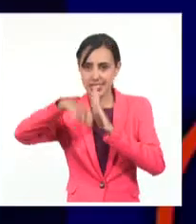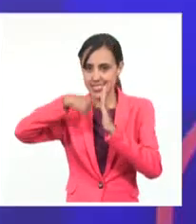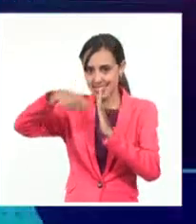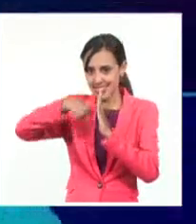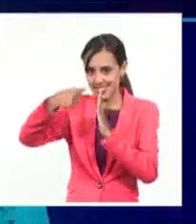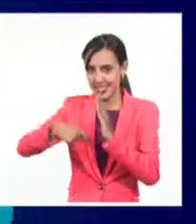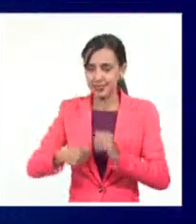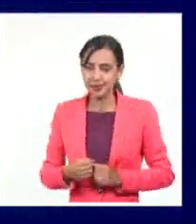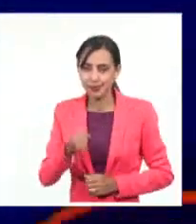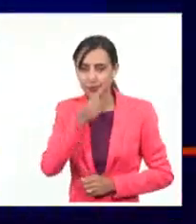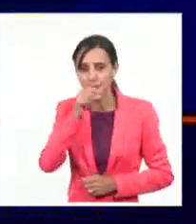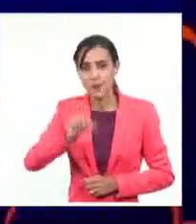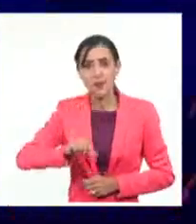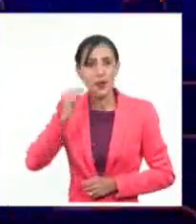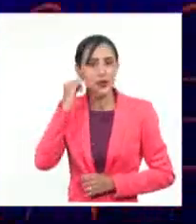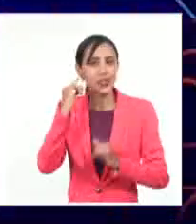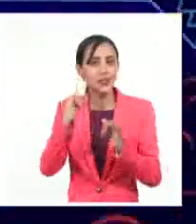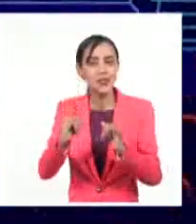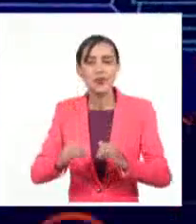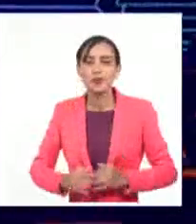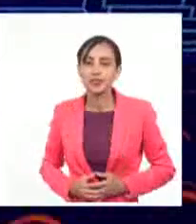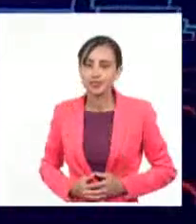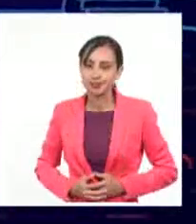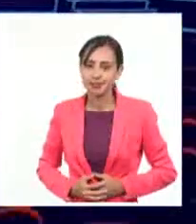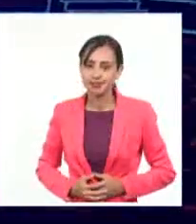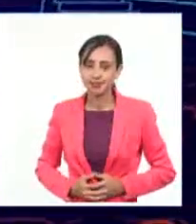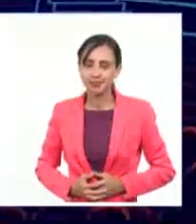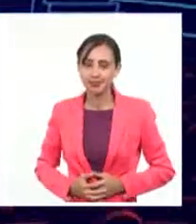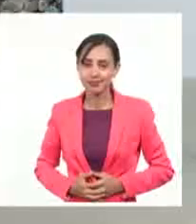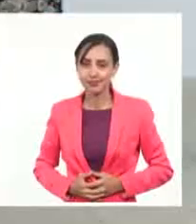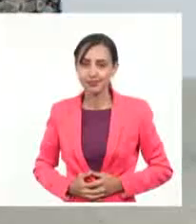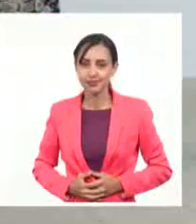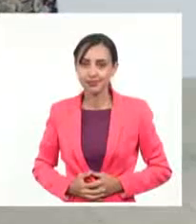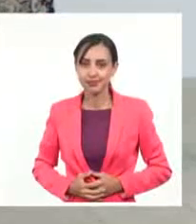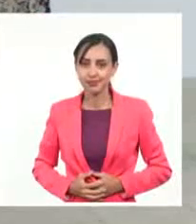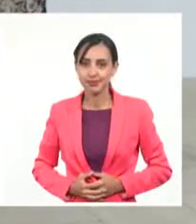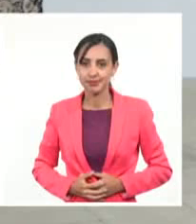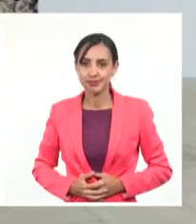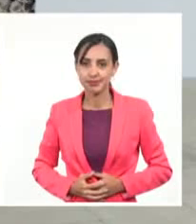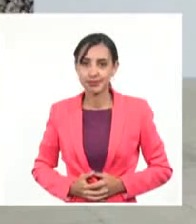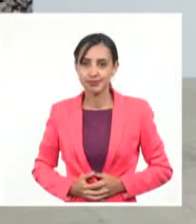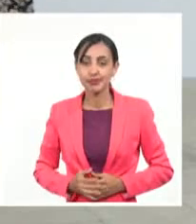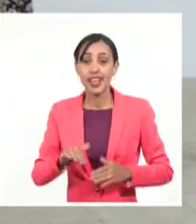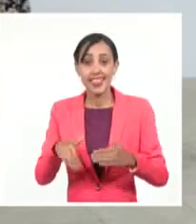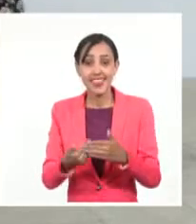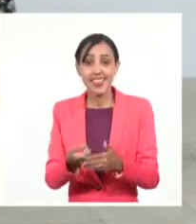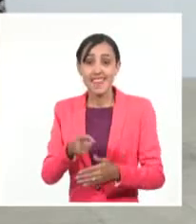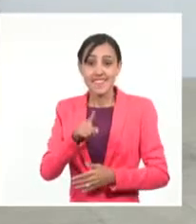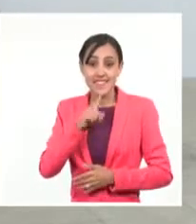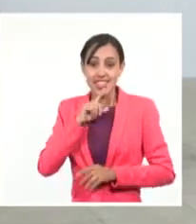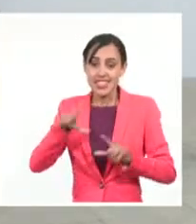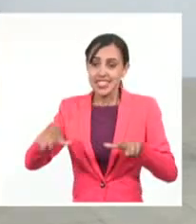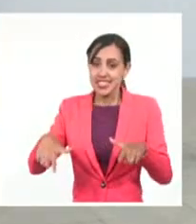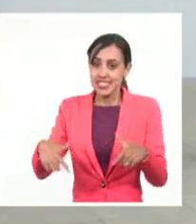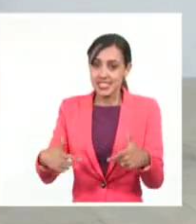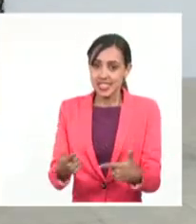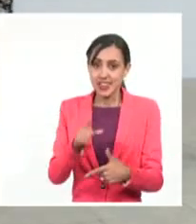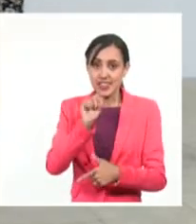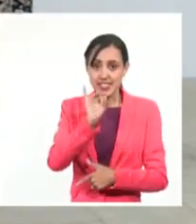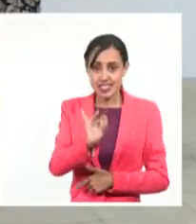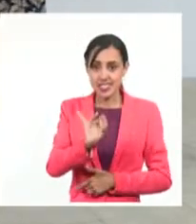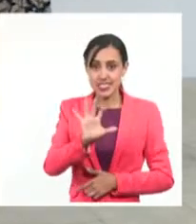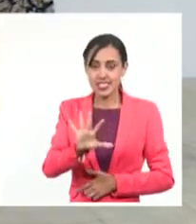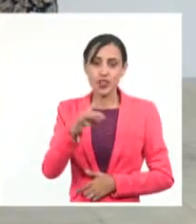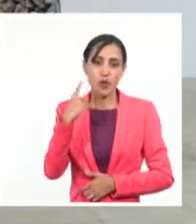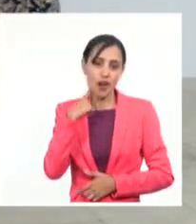Jenny fleites sistema informativo de la televisión cubana y este viernes se conmemorará El Aniversario 75